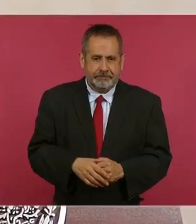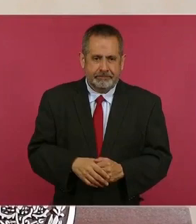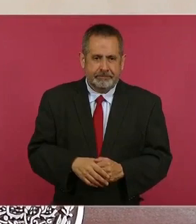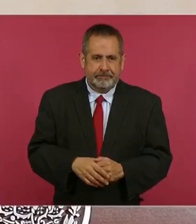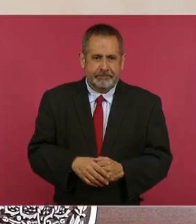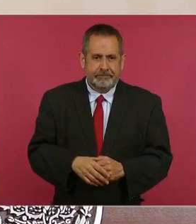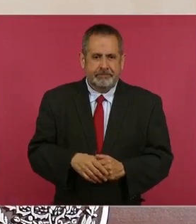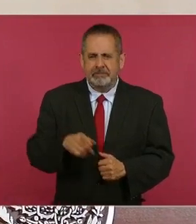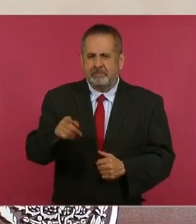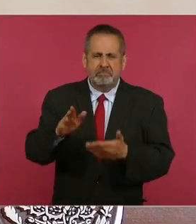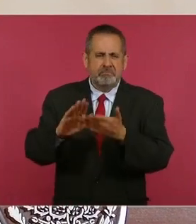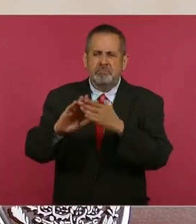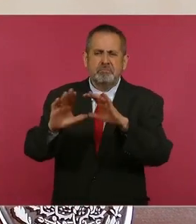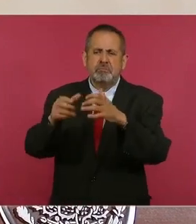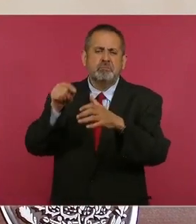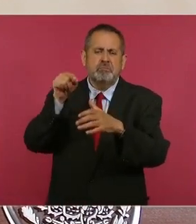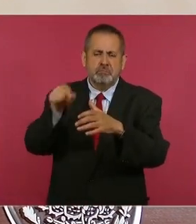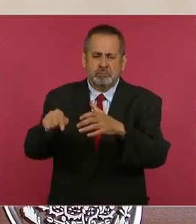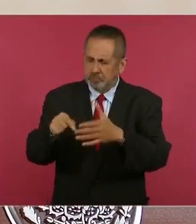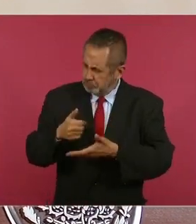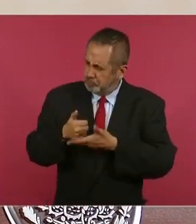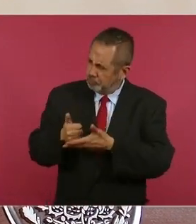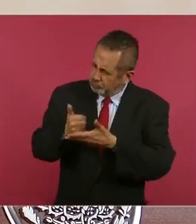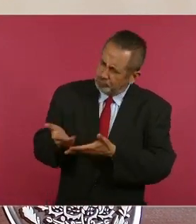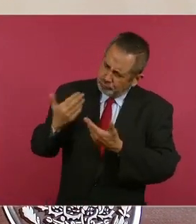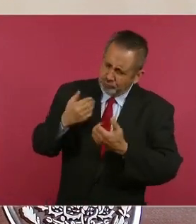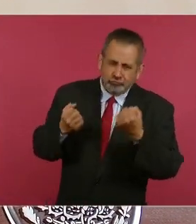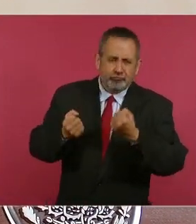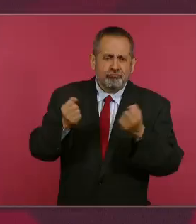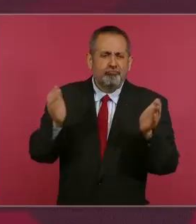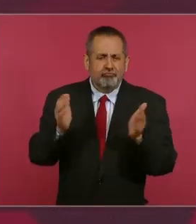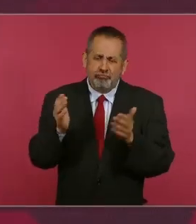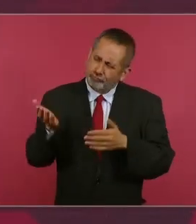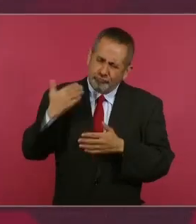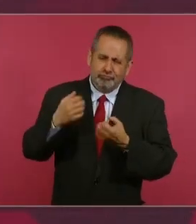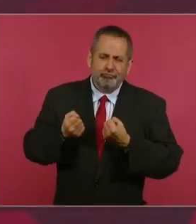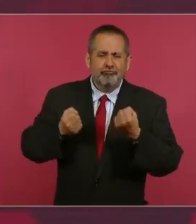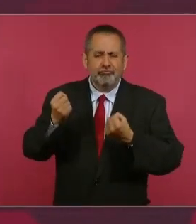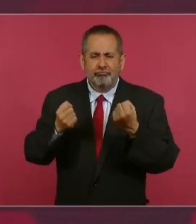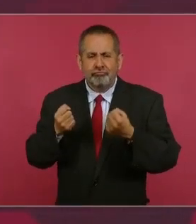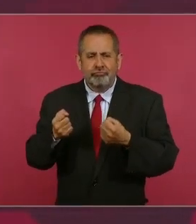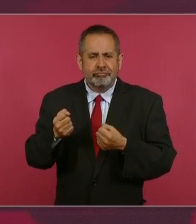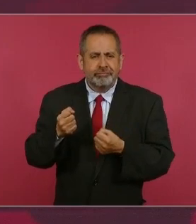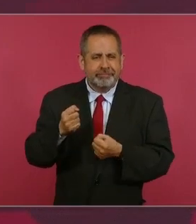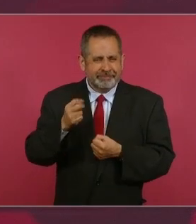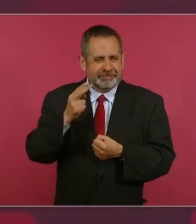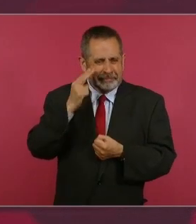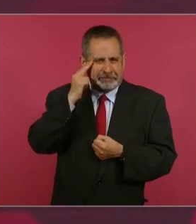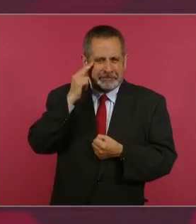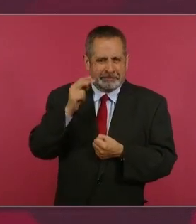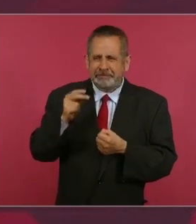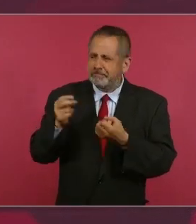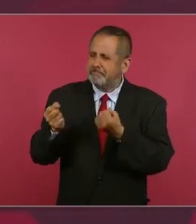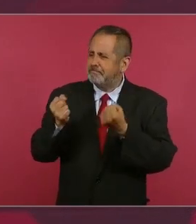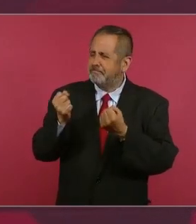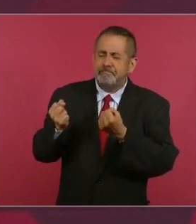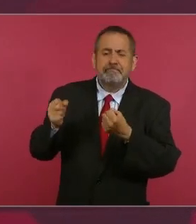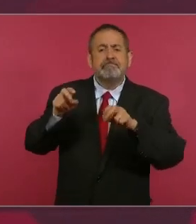de una comunidad en su camionetita Datsun